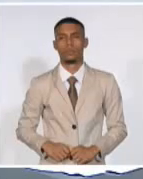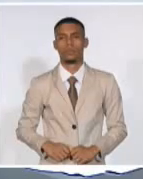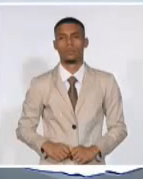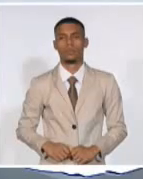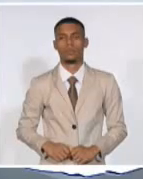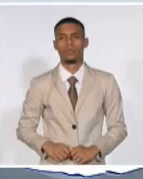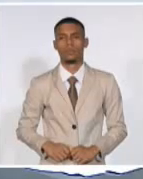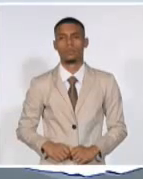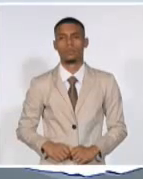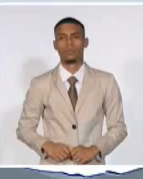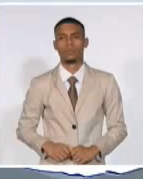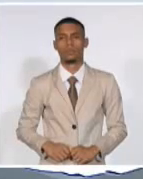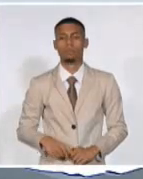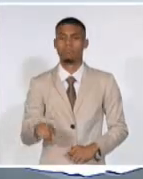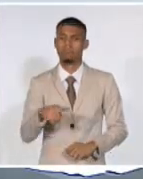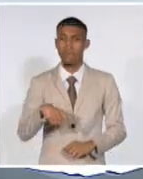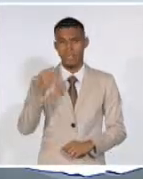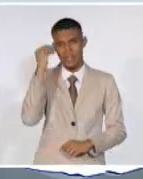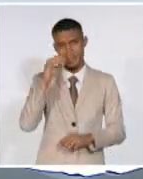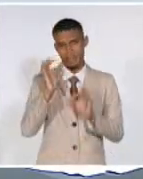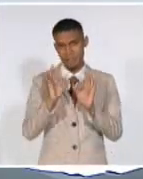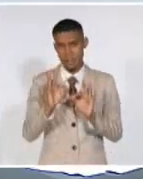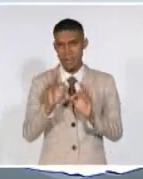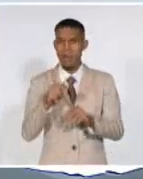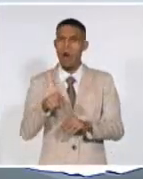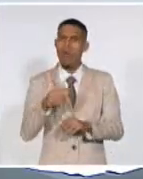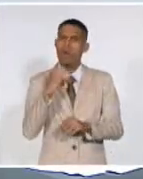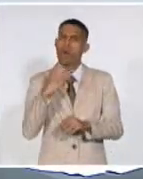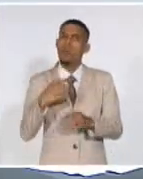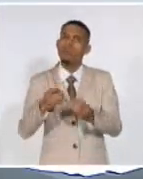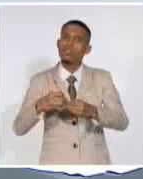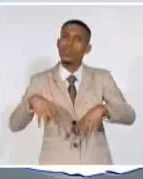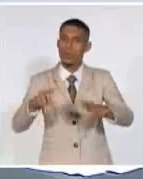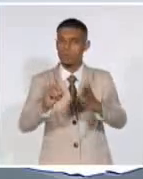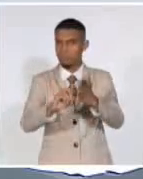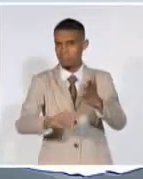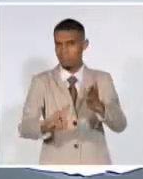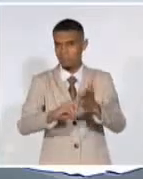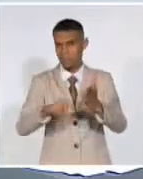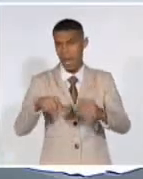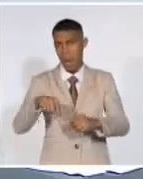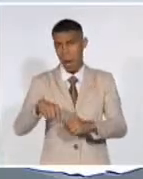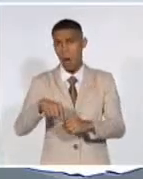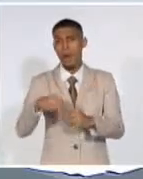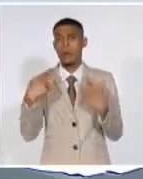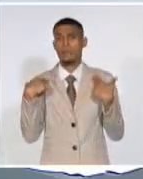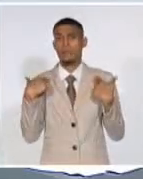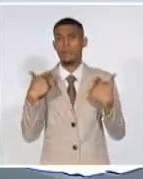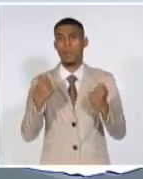y como es habitual en este noticiero le ofrecemos una actualización del comportamiento del sistema electroenergia